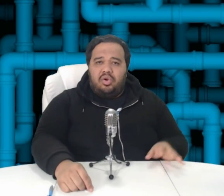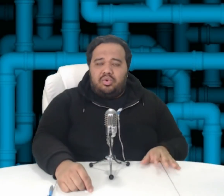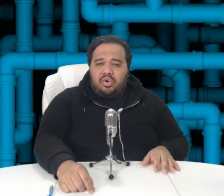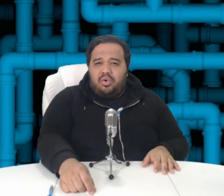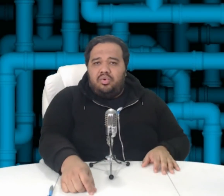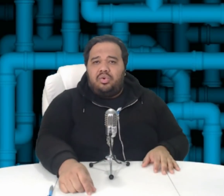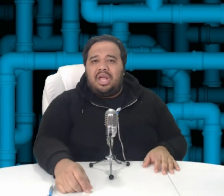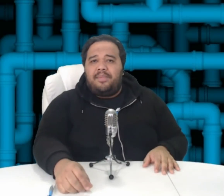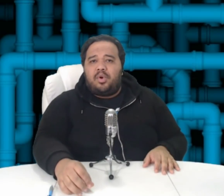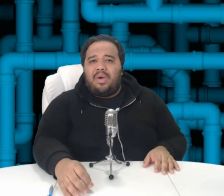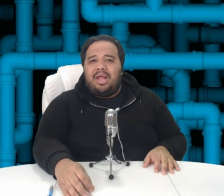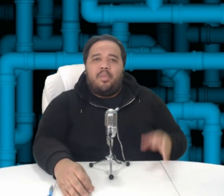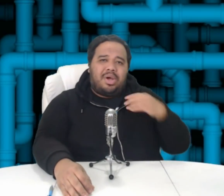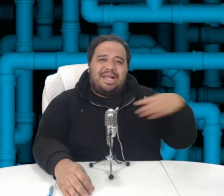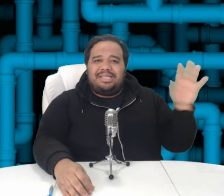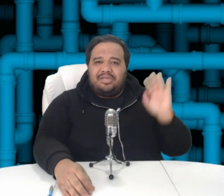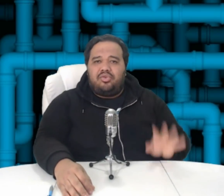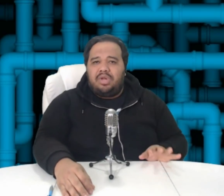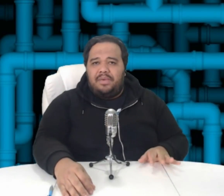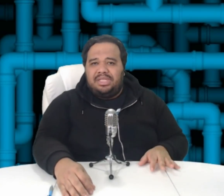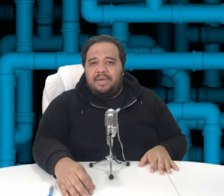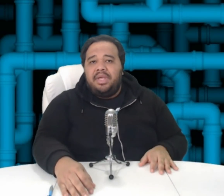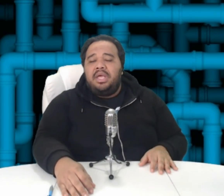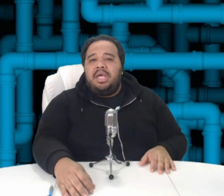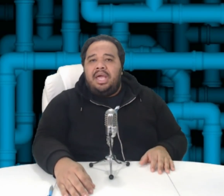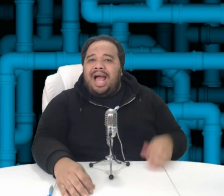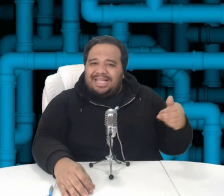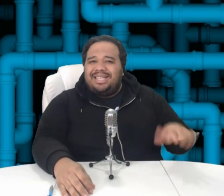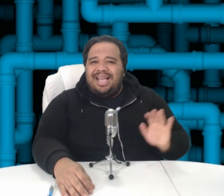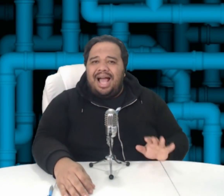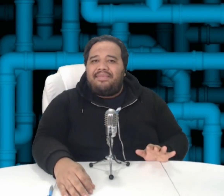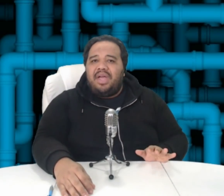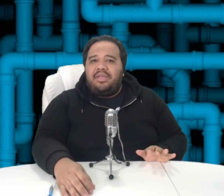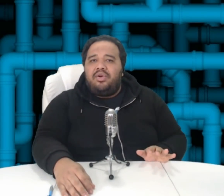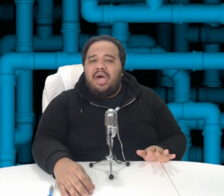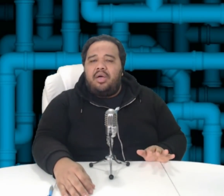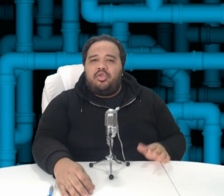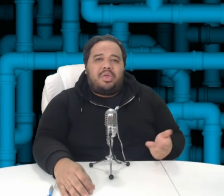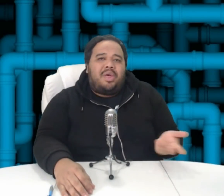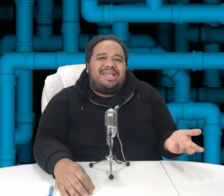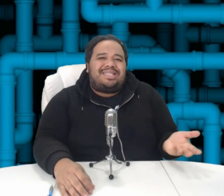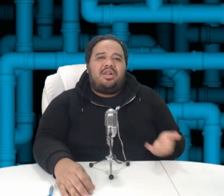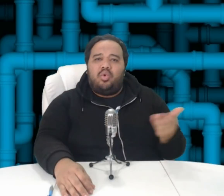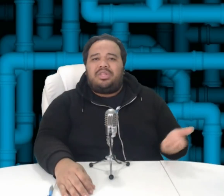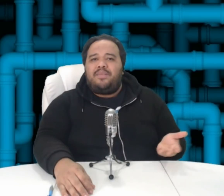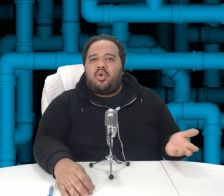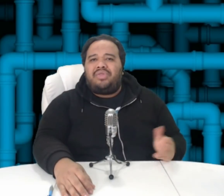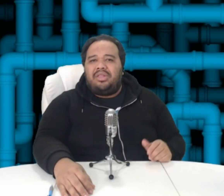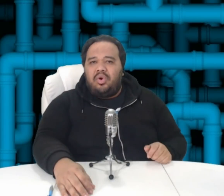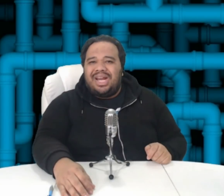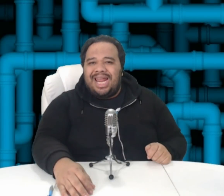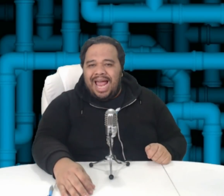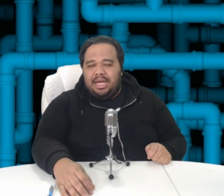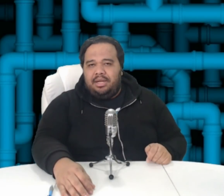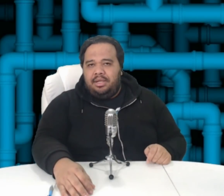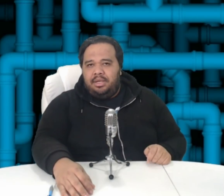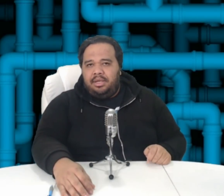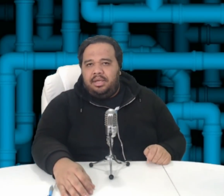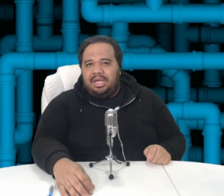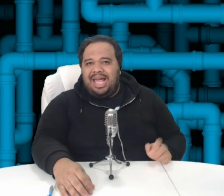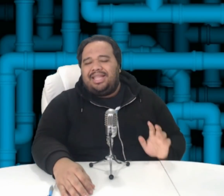hijos son unos tales por cuales, o porque las hijas son unas bichas. Así anda Diosdado. Diosdado es quizá el último contendor